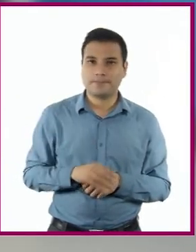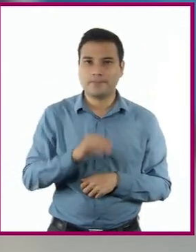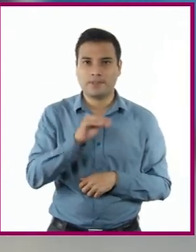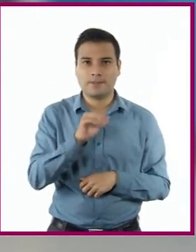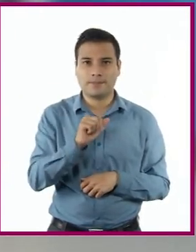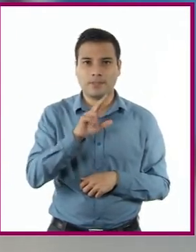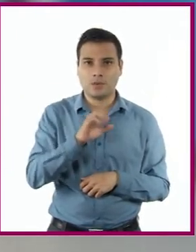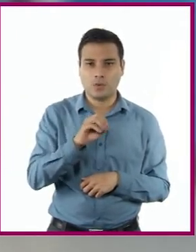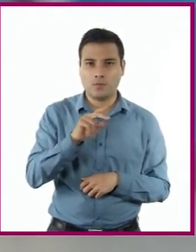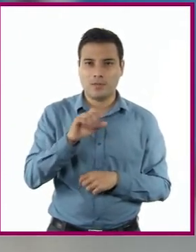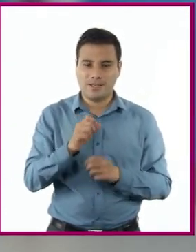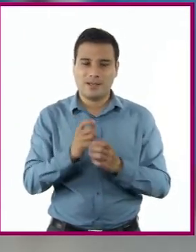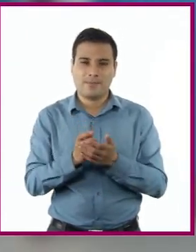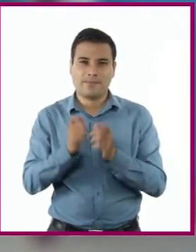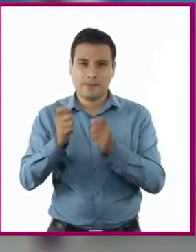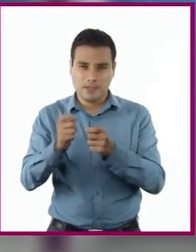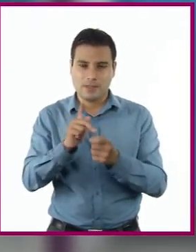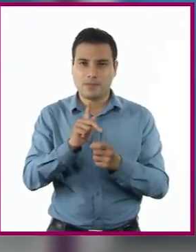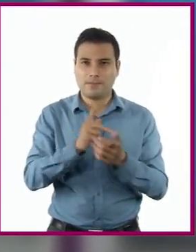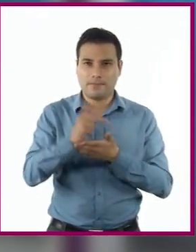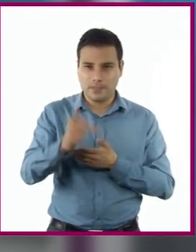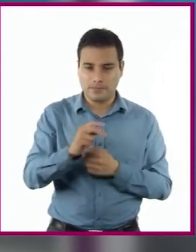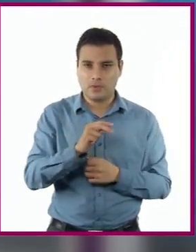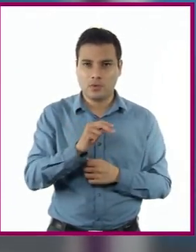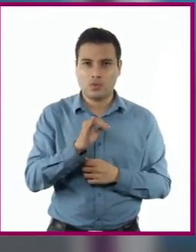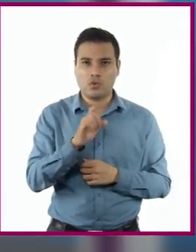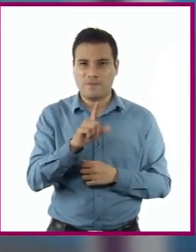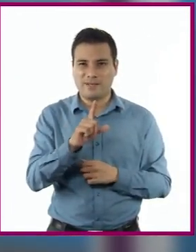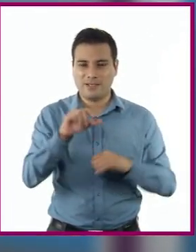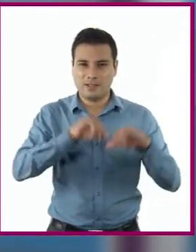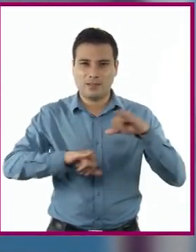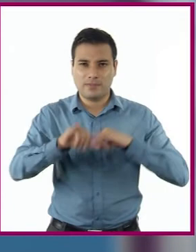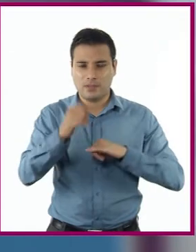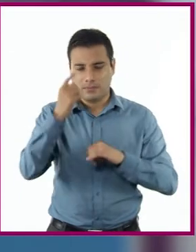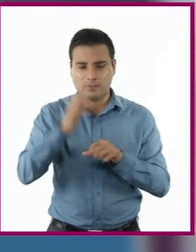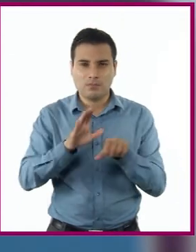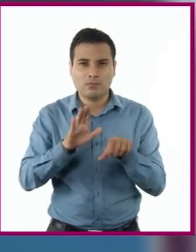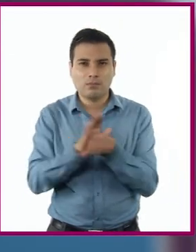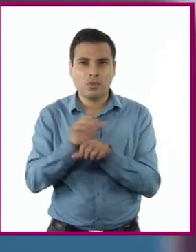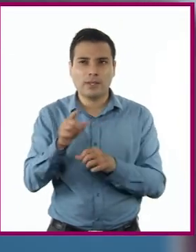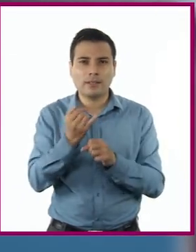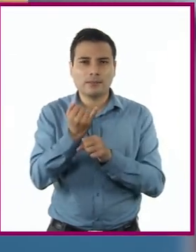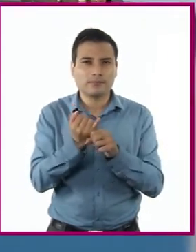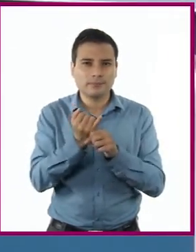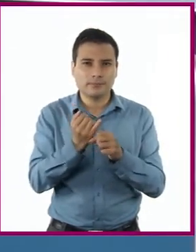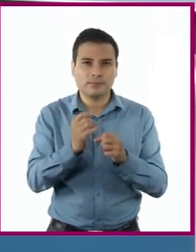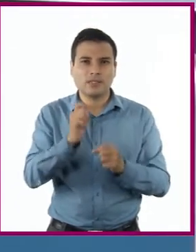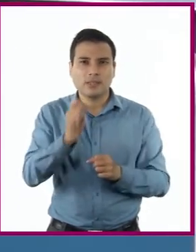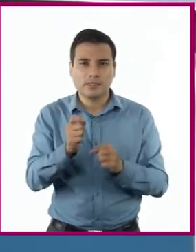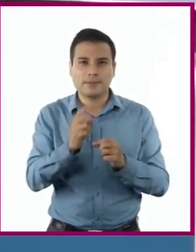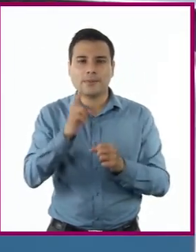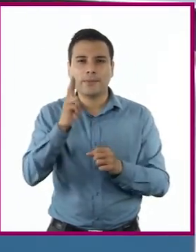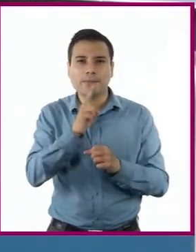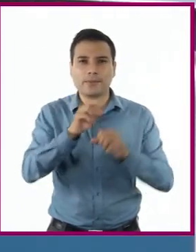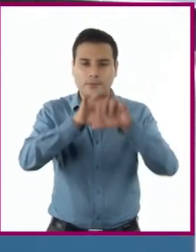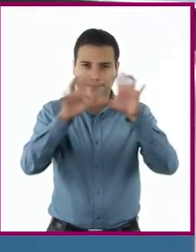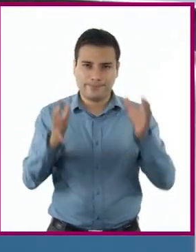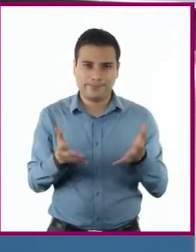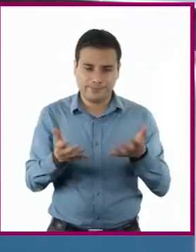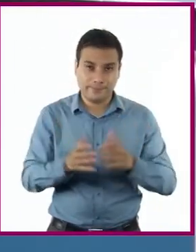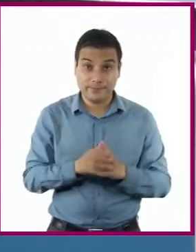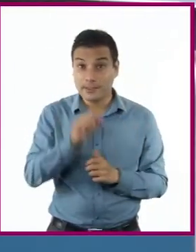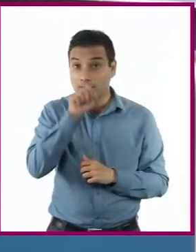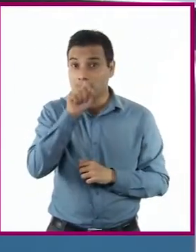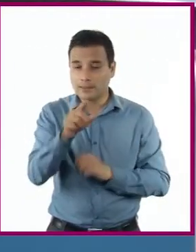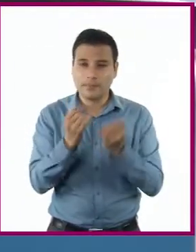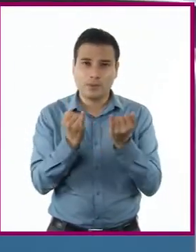de Química en 1995 por sus aportaciones para comprender la capa de ozono. Destacaron artistas